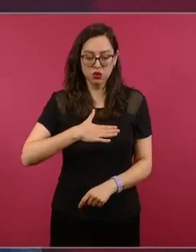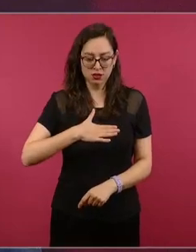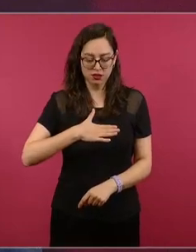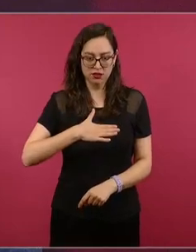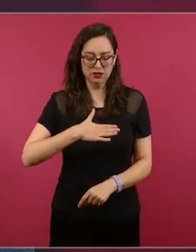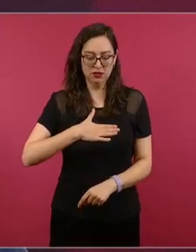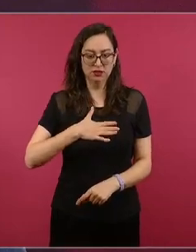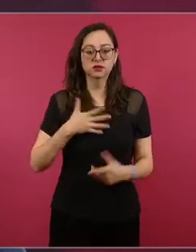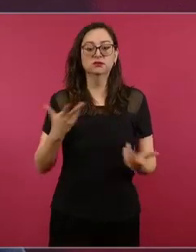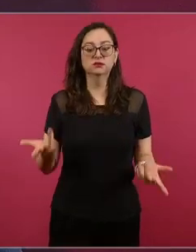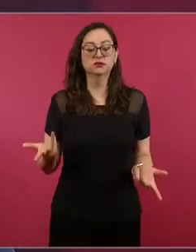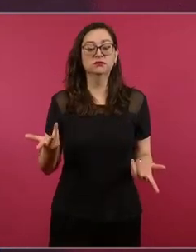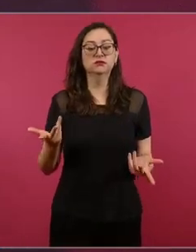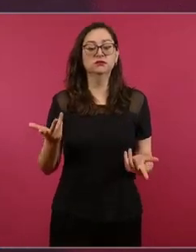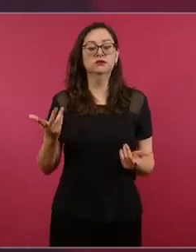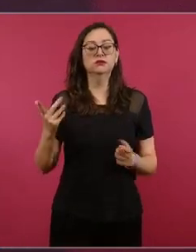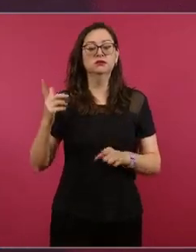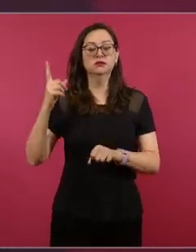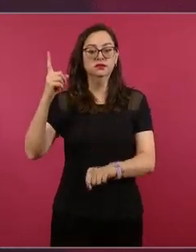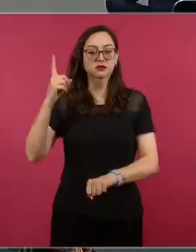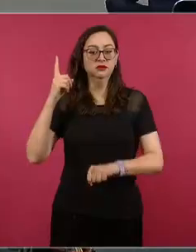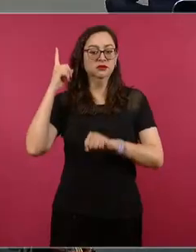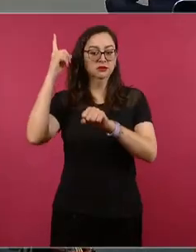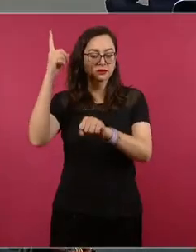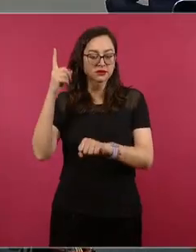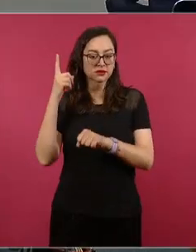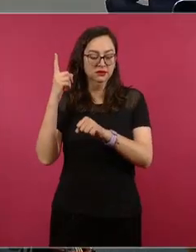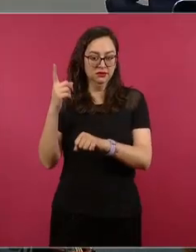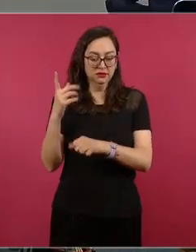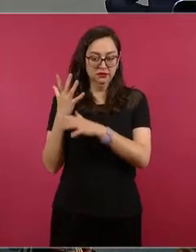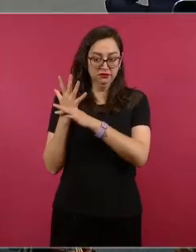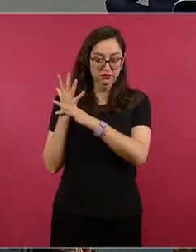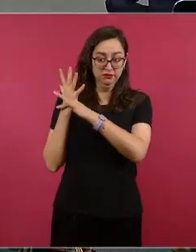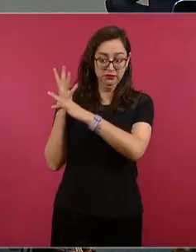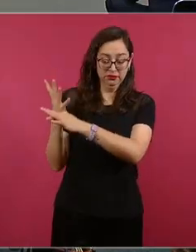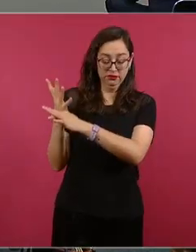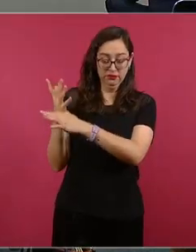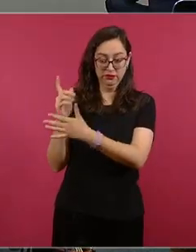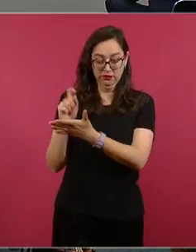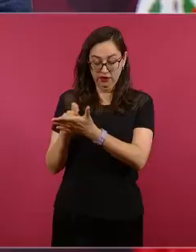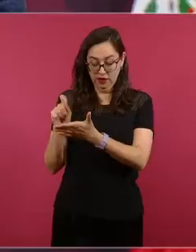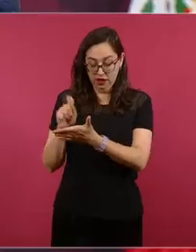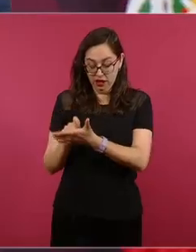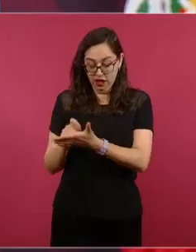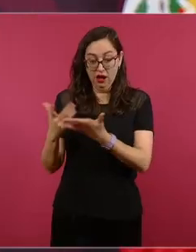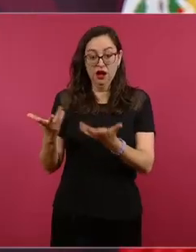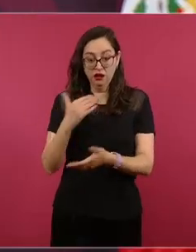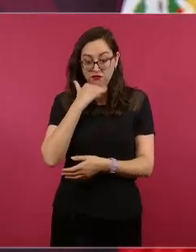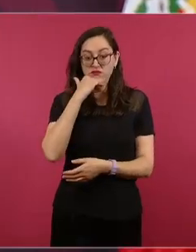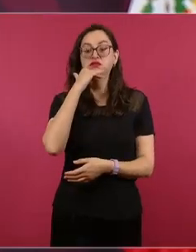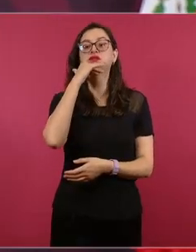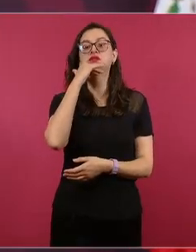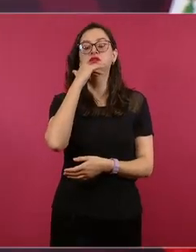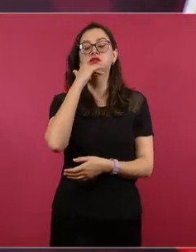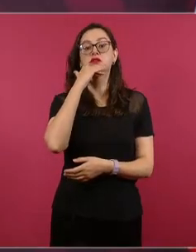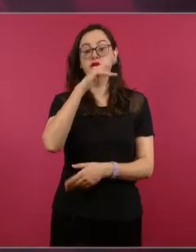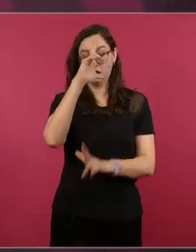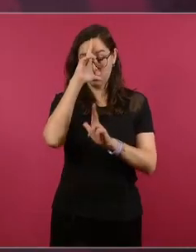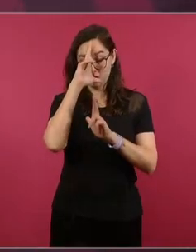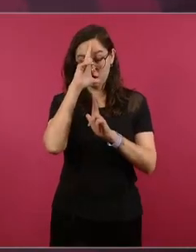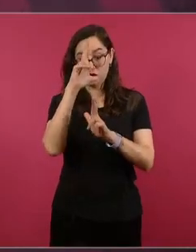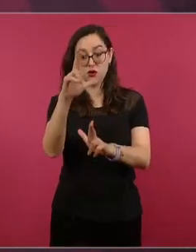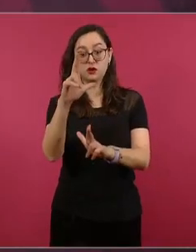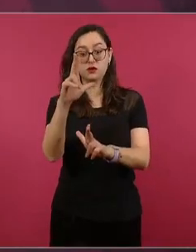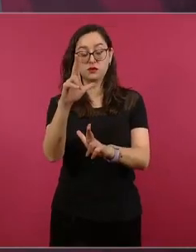como decía el Quijote, por la libertad y por la honra, por la dignidad,